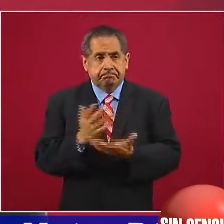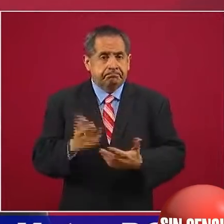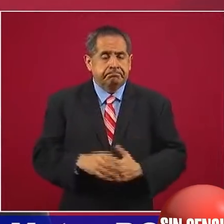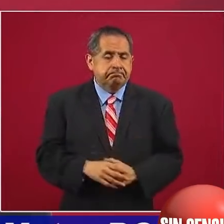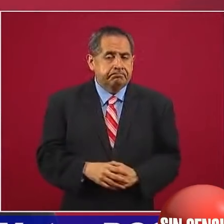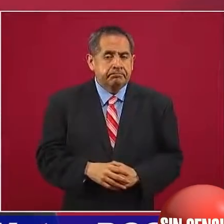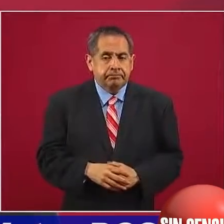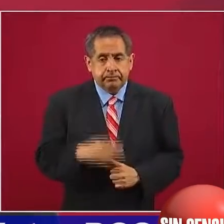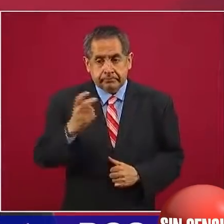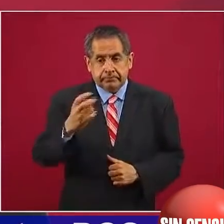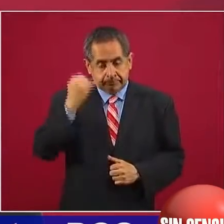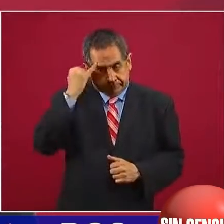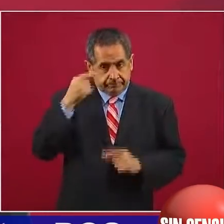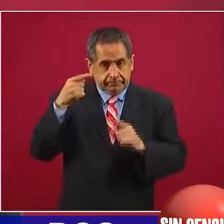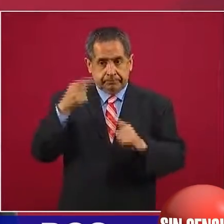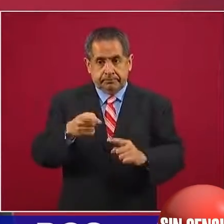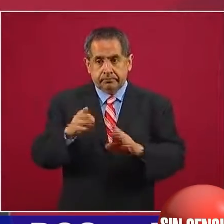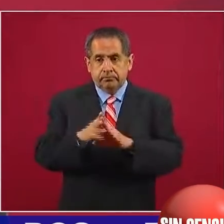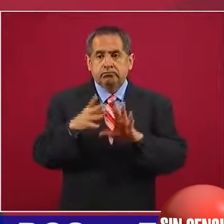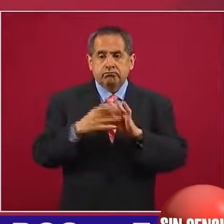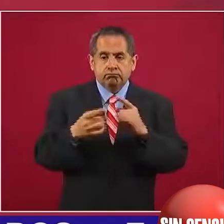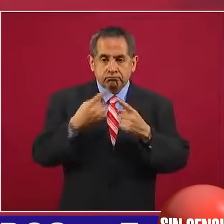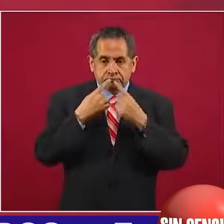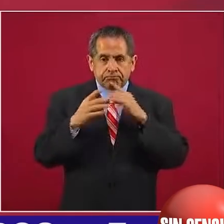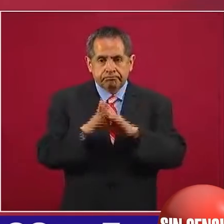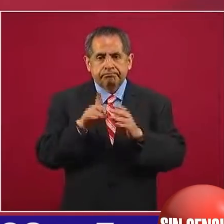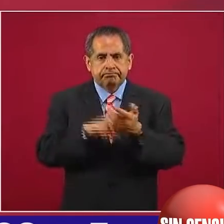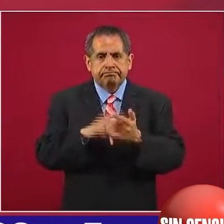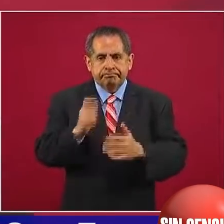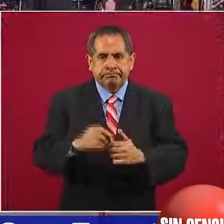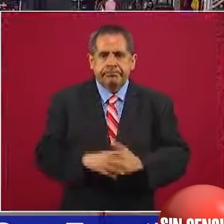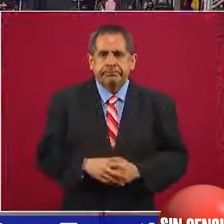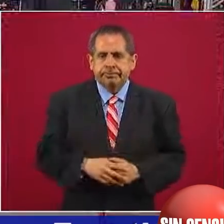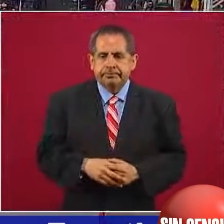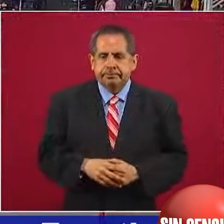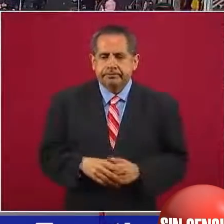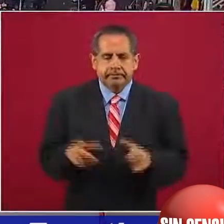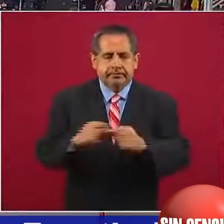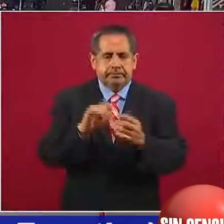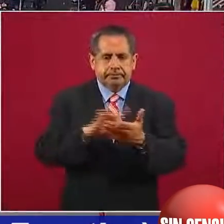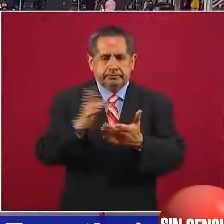Esa es la mecánica del manejo de la epidemia. Muchas gracias, presidente.